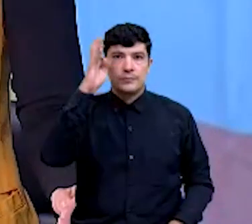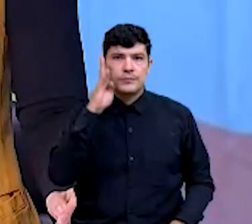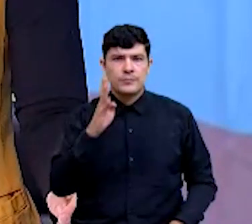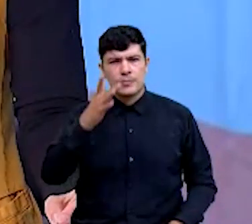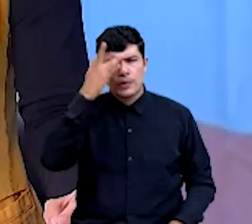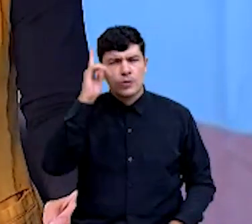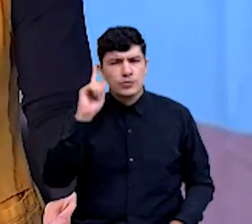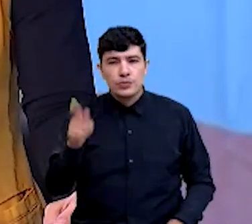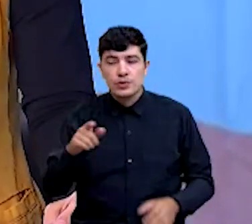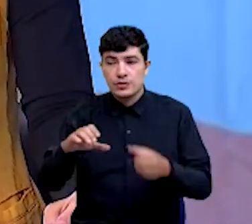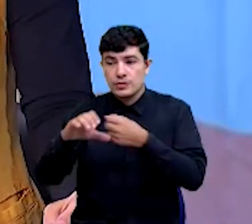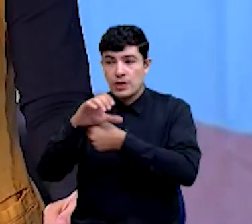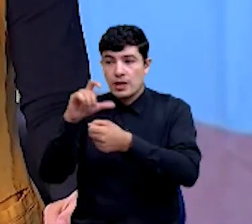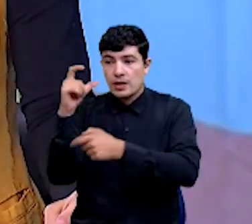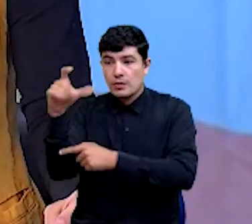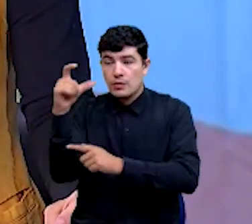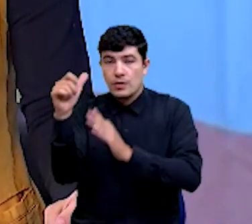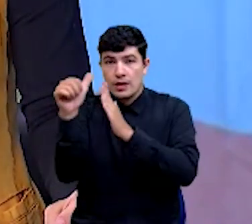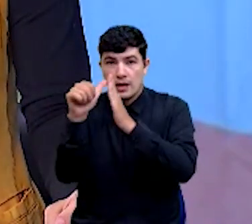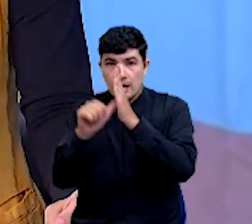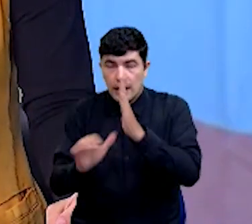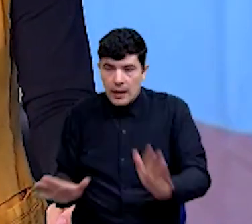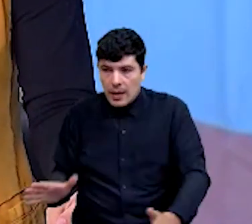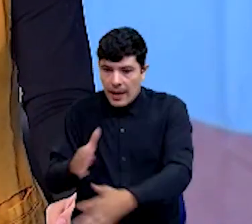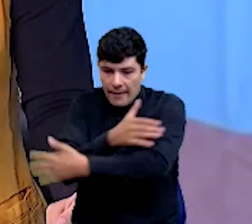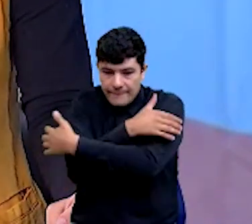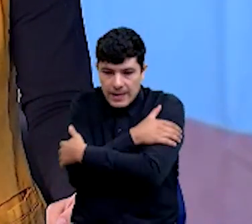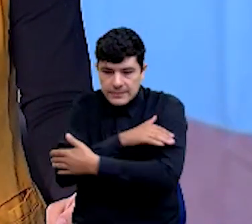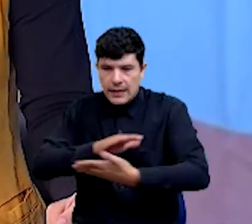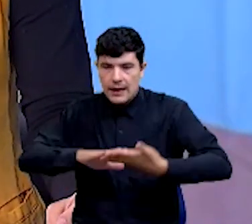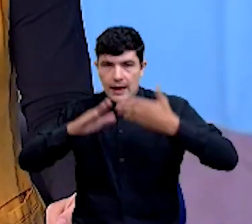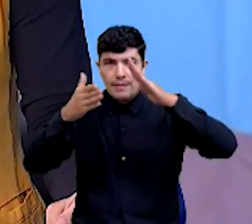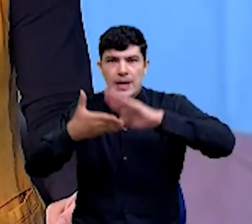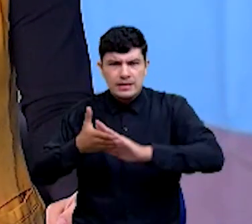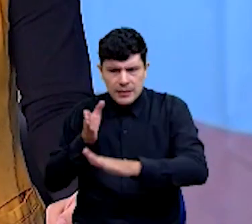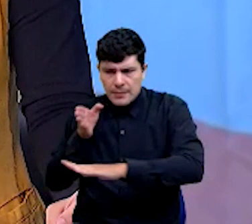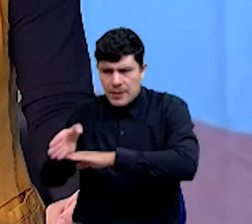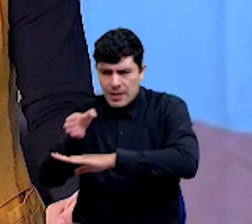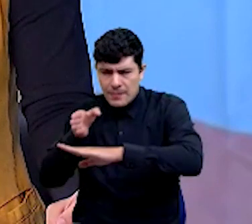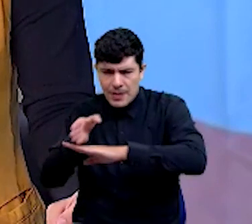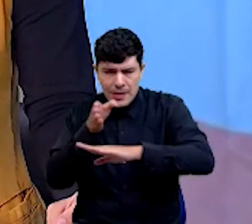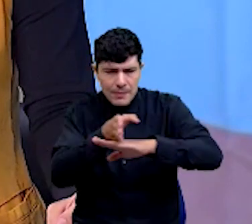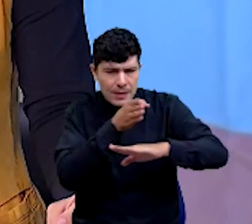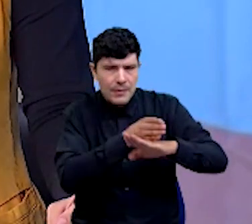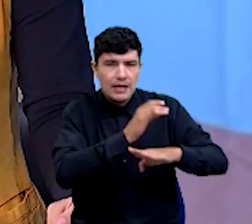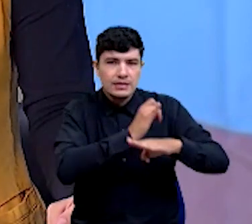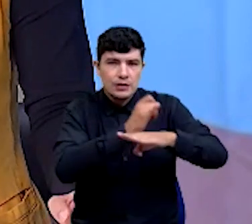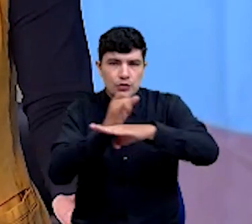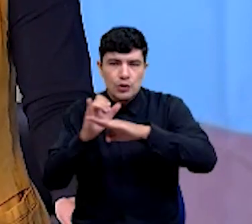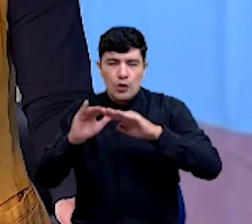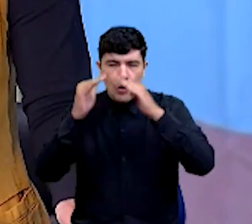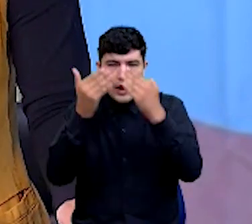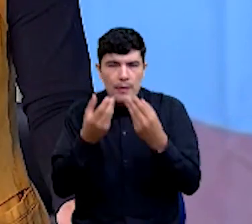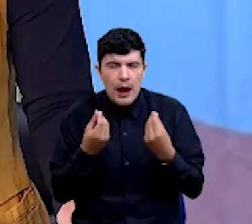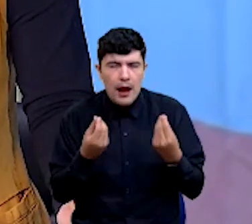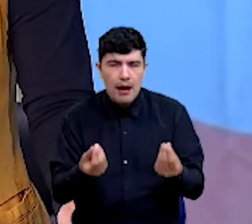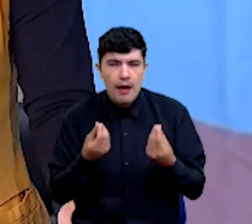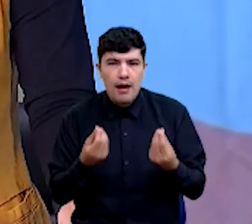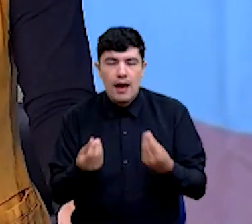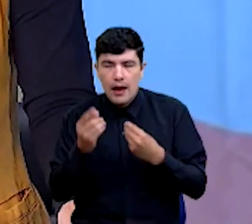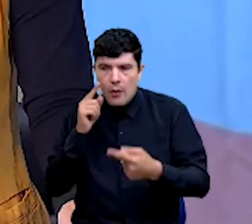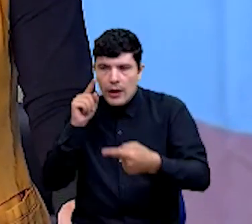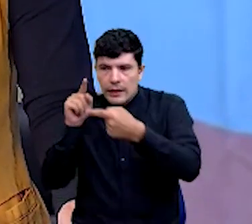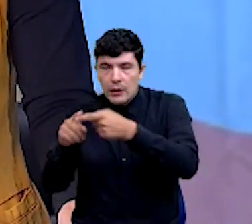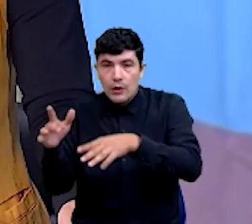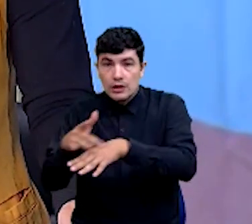Porque en Cúcuta el programa Abraza la Paz recorre las diferentes instituciones educativas de la ciudad. La finalidad de este espacio es